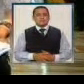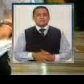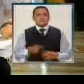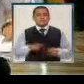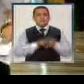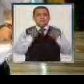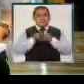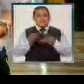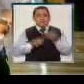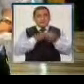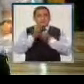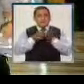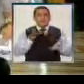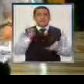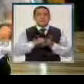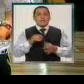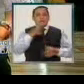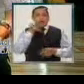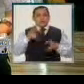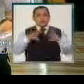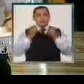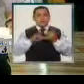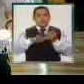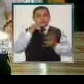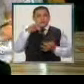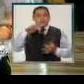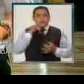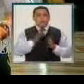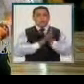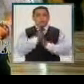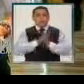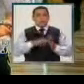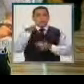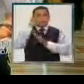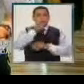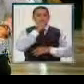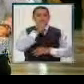Patricia, también debemos indicar que el congresista Yehude Simons ha aprovechado esta conferencia de prensa para anunciar.